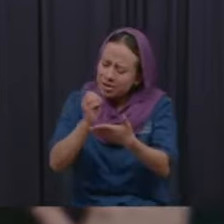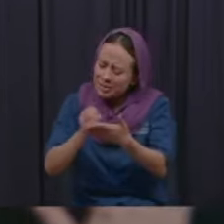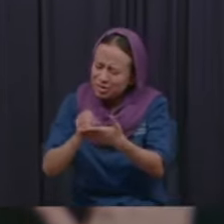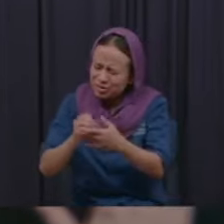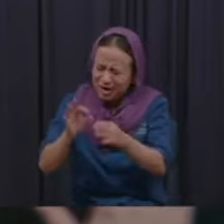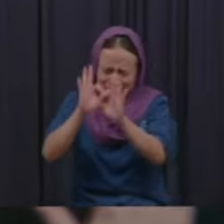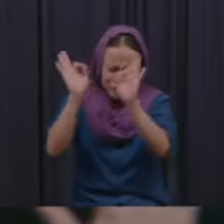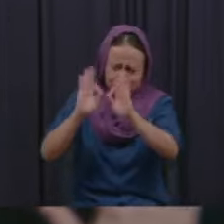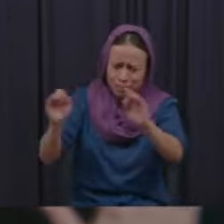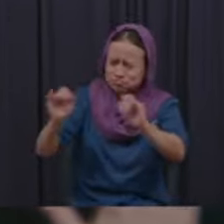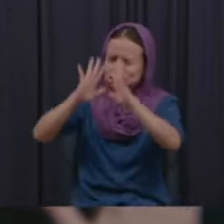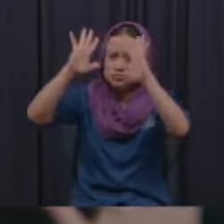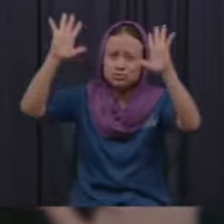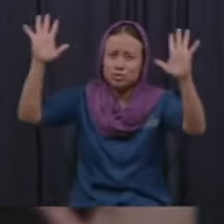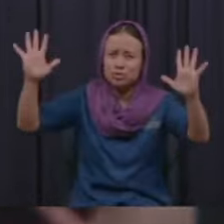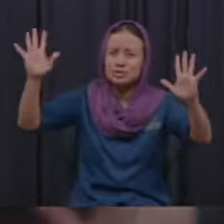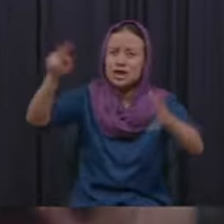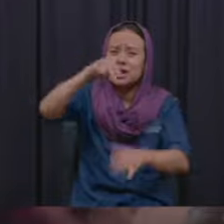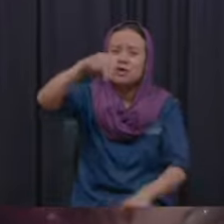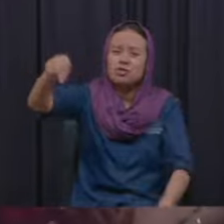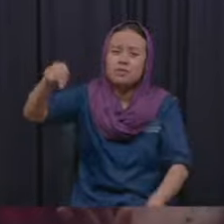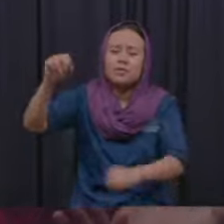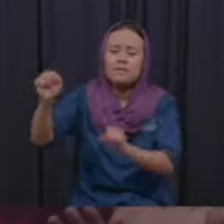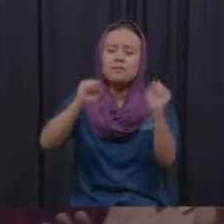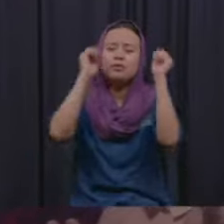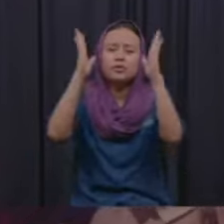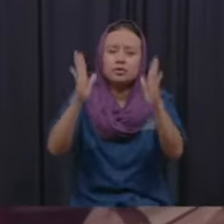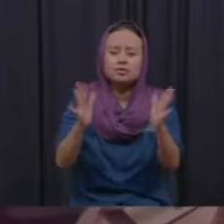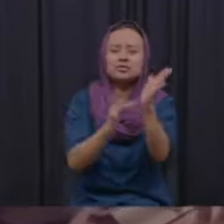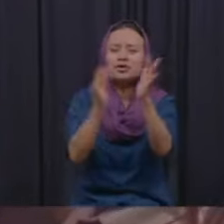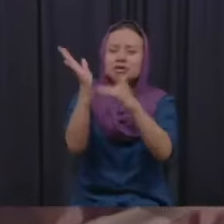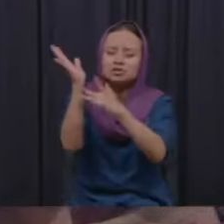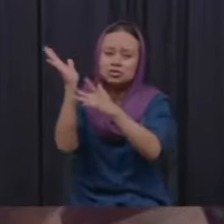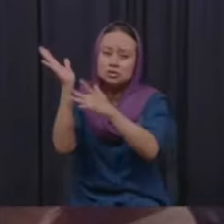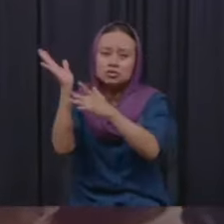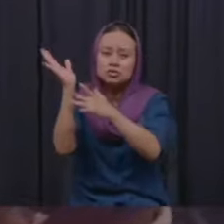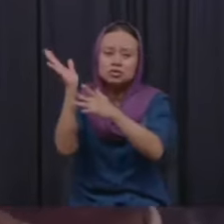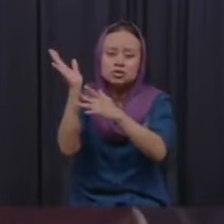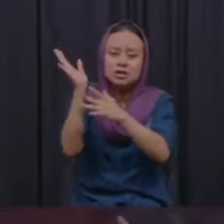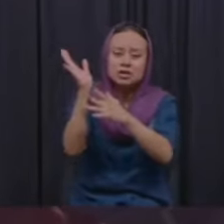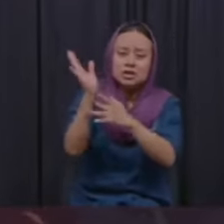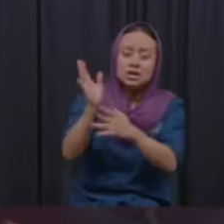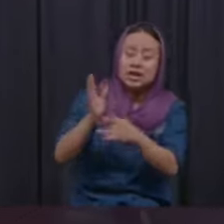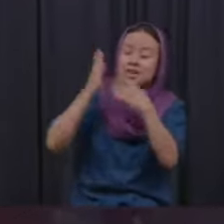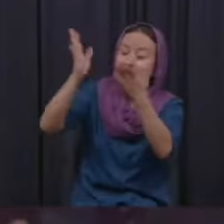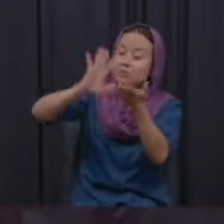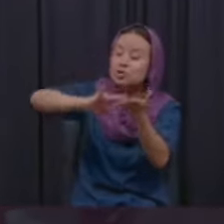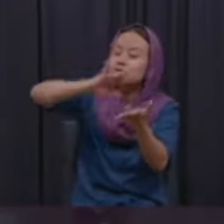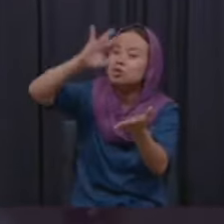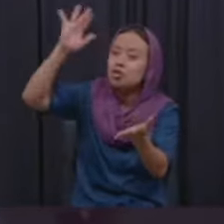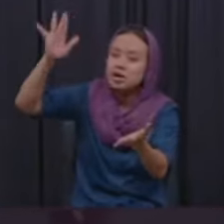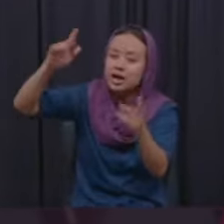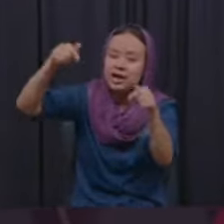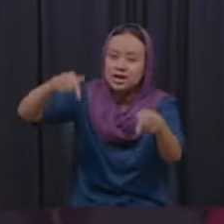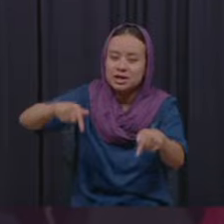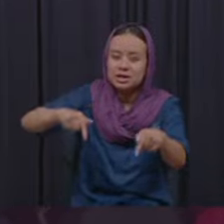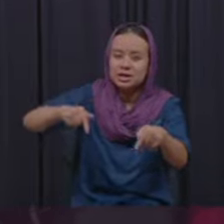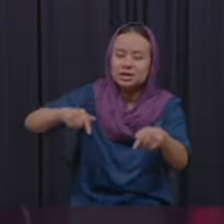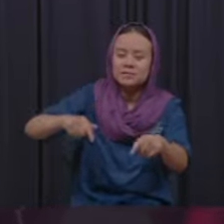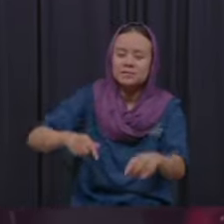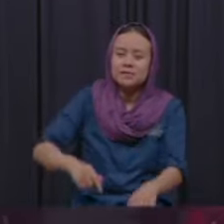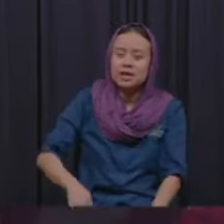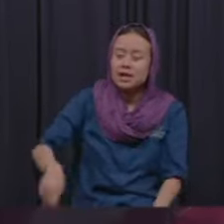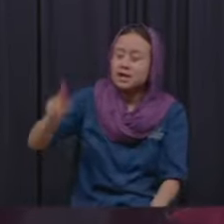manera gloriosa en el nombre de Jesús. Empieza a glorificarte en medio de tu pueblo, que mientras